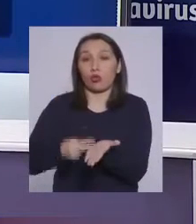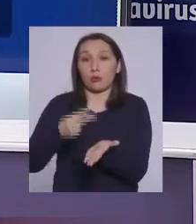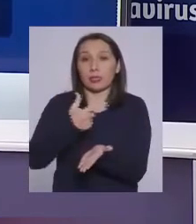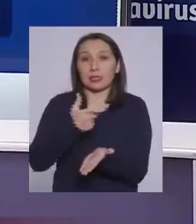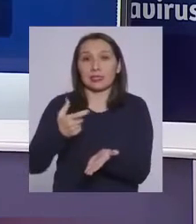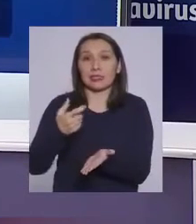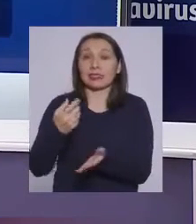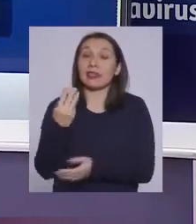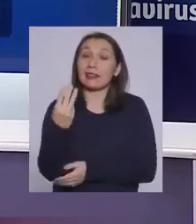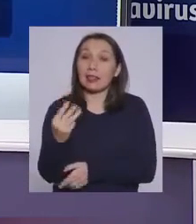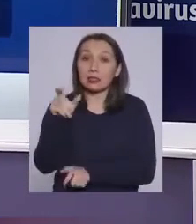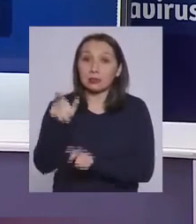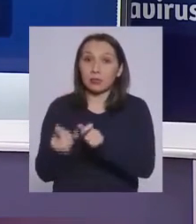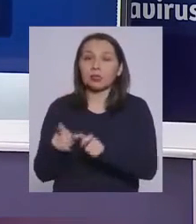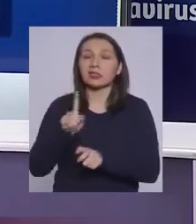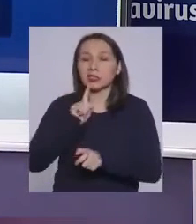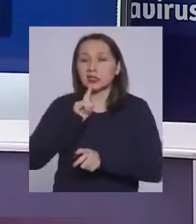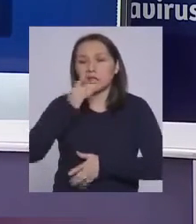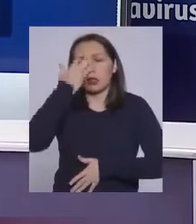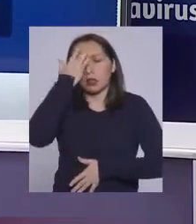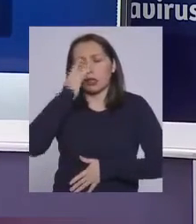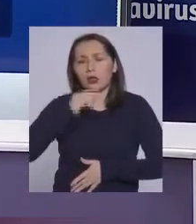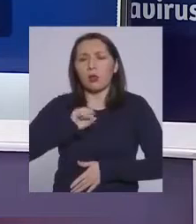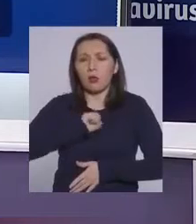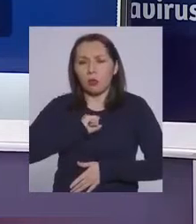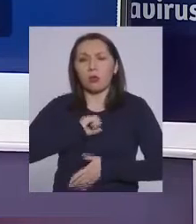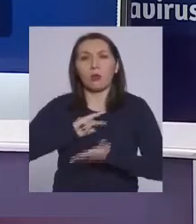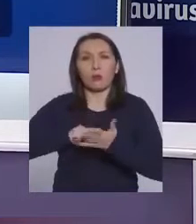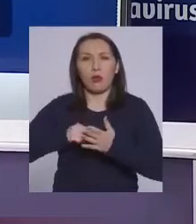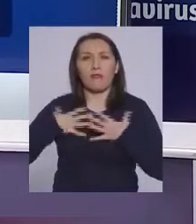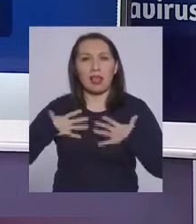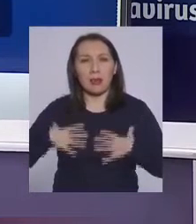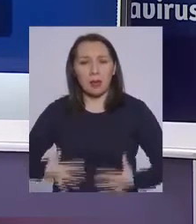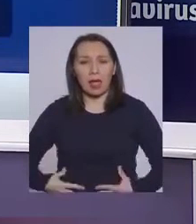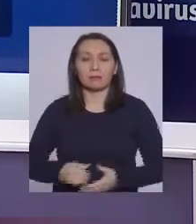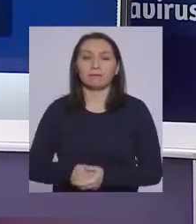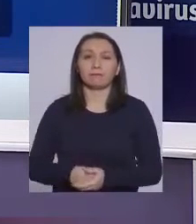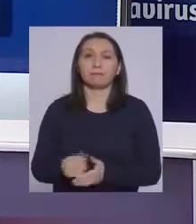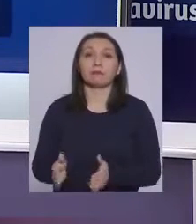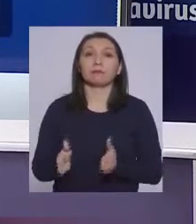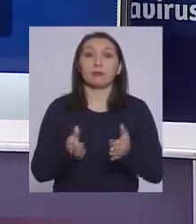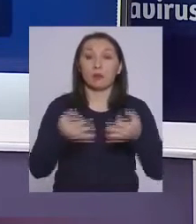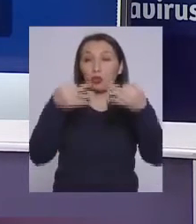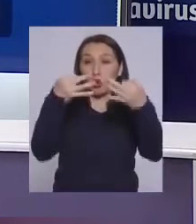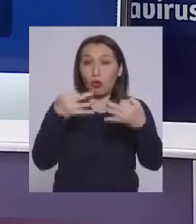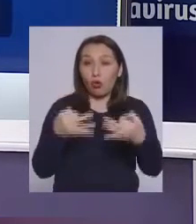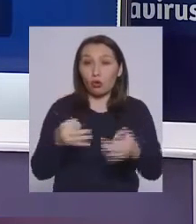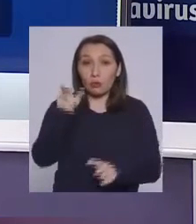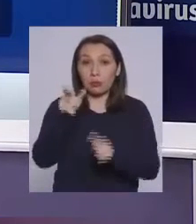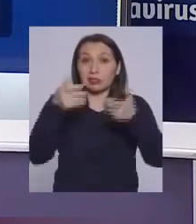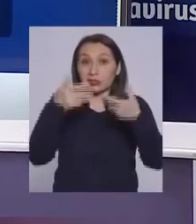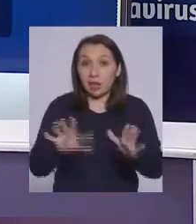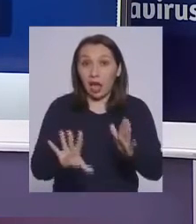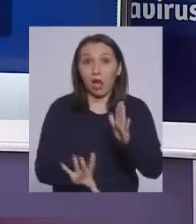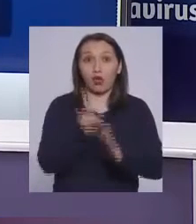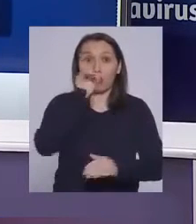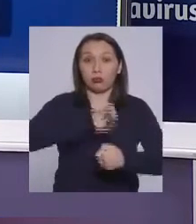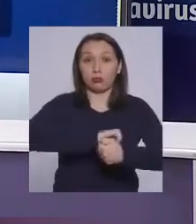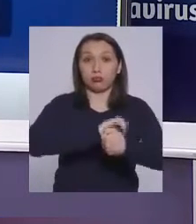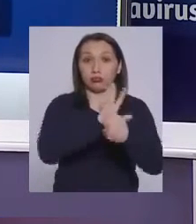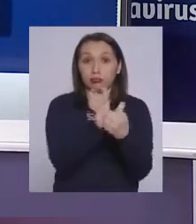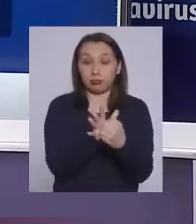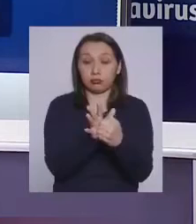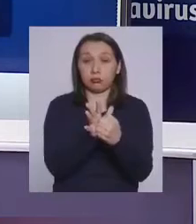703 son personas sintomáticas en cuanto a la cifra total de personas ya diagnosticadas con